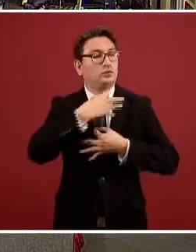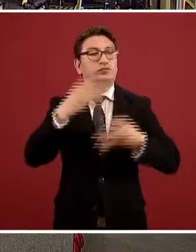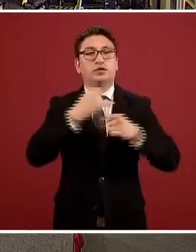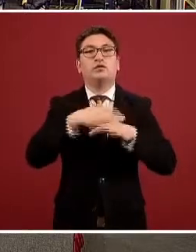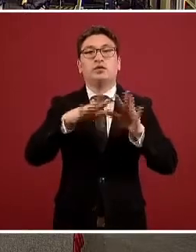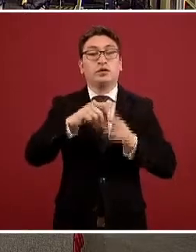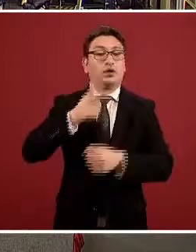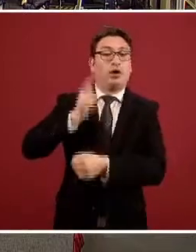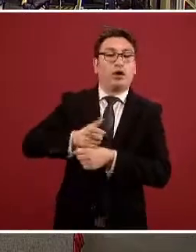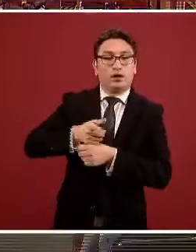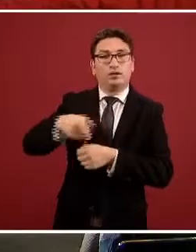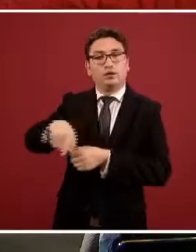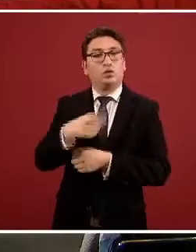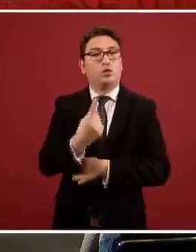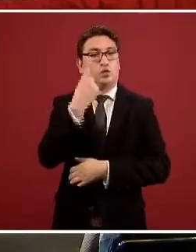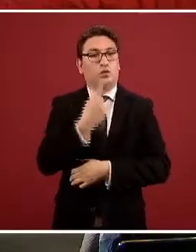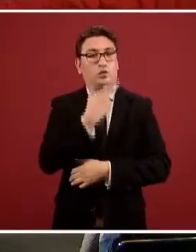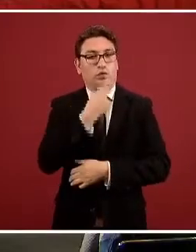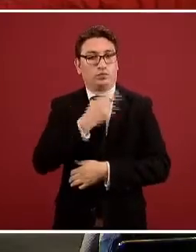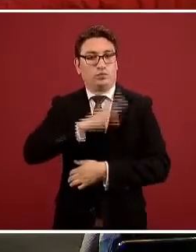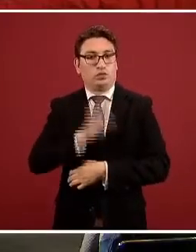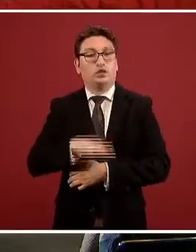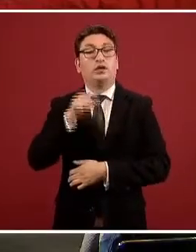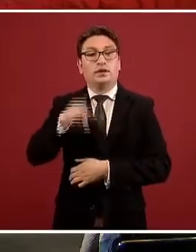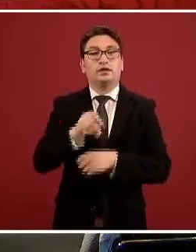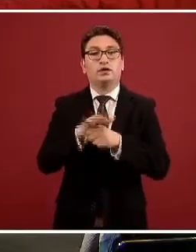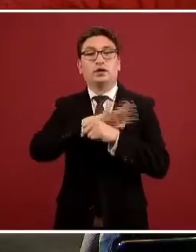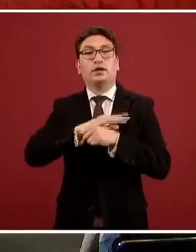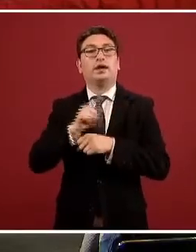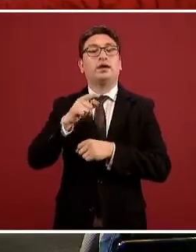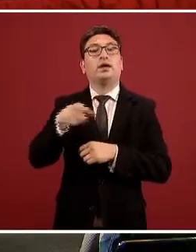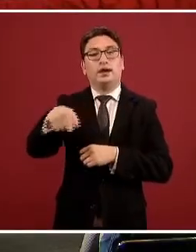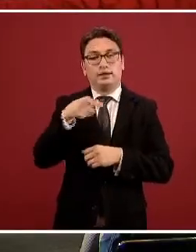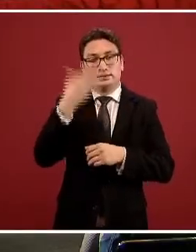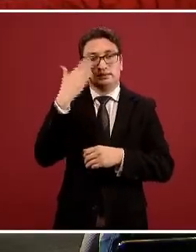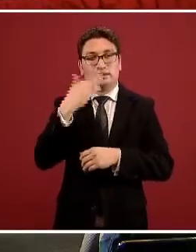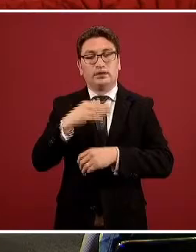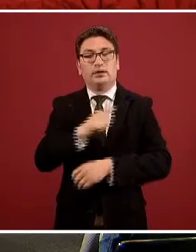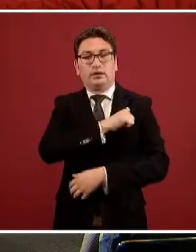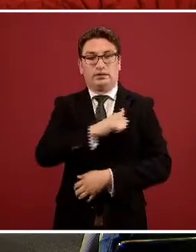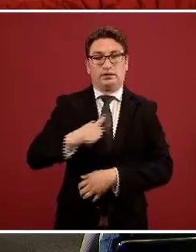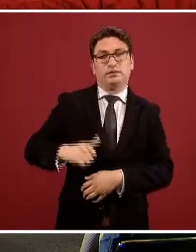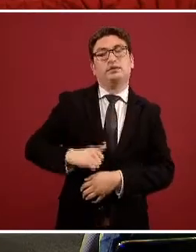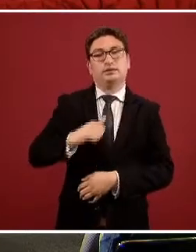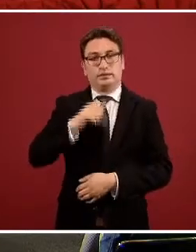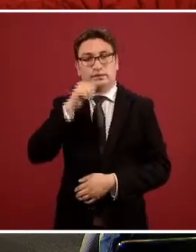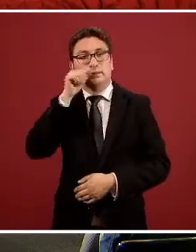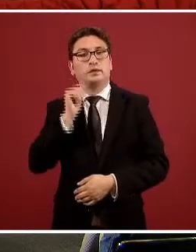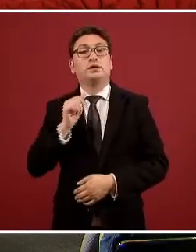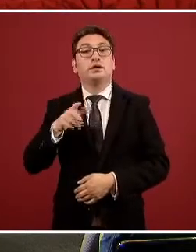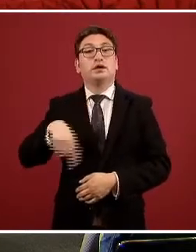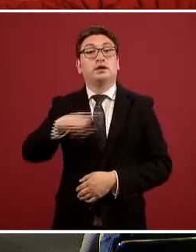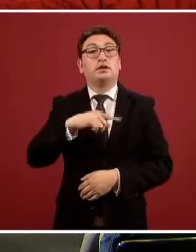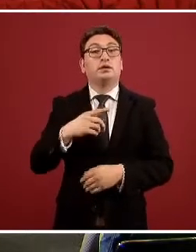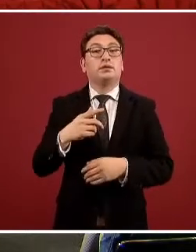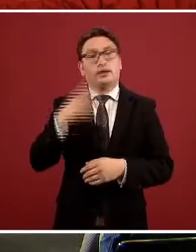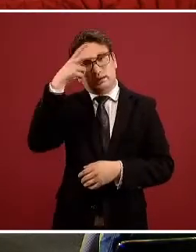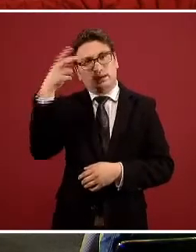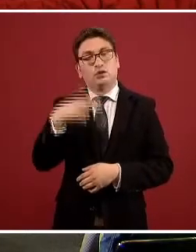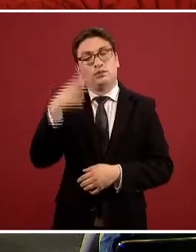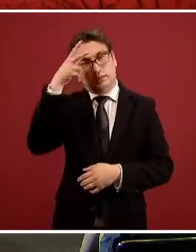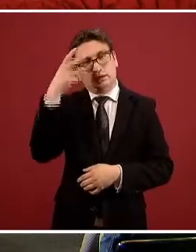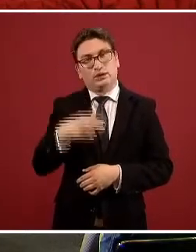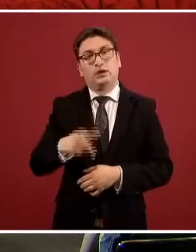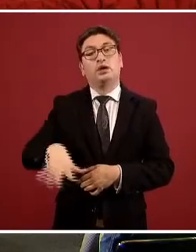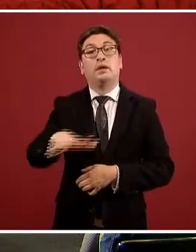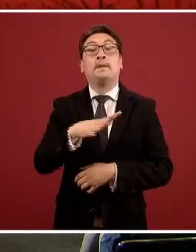el fallecimiento de un hombre por COVID-19 en la alcaldía Miguel Hidalgo. Este hombre comenzó con síntomas leves, atendió esta medida